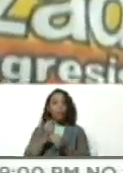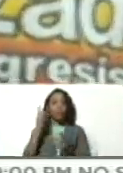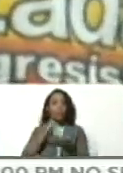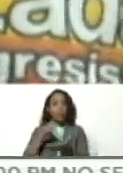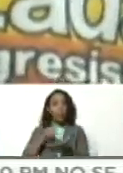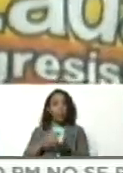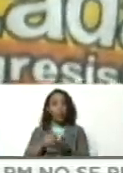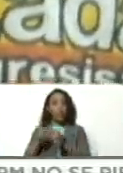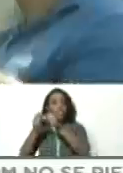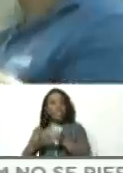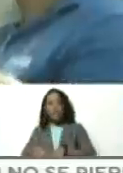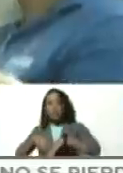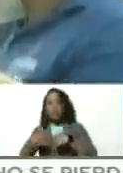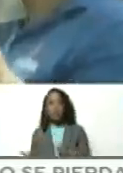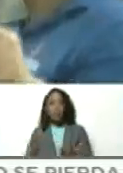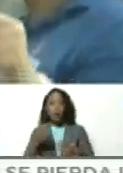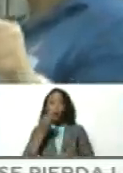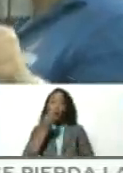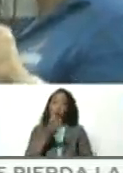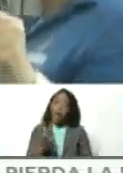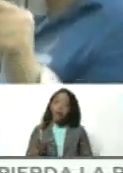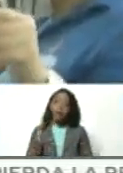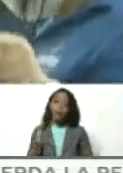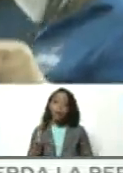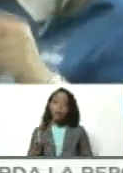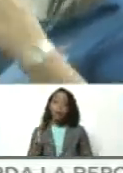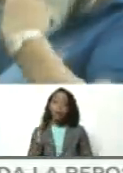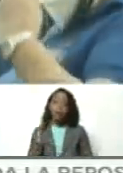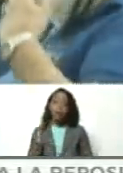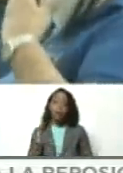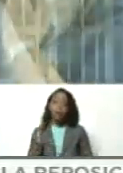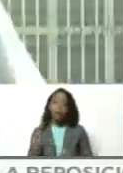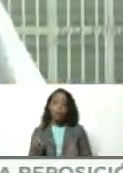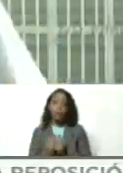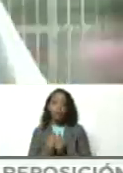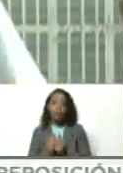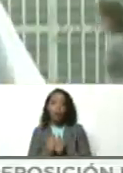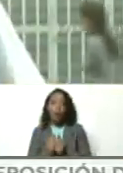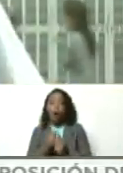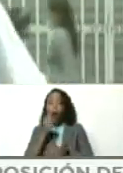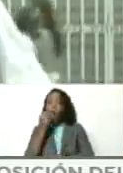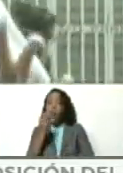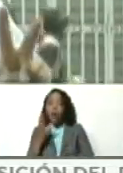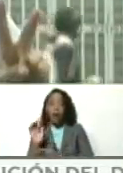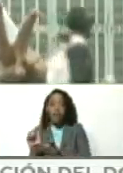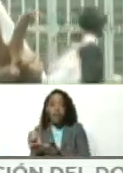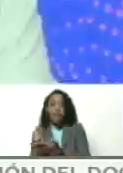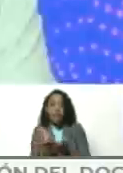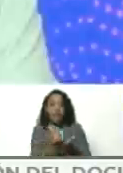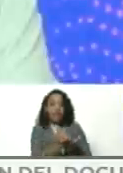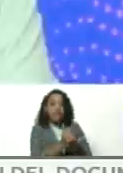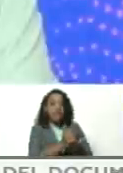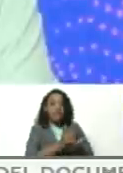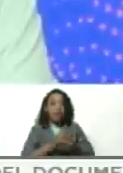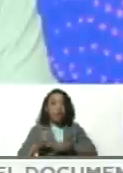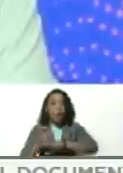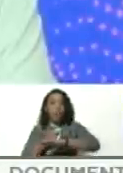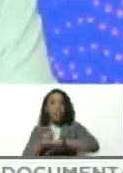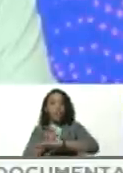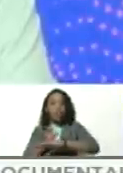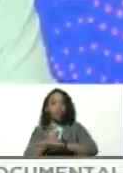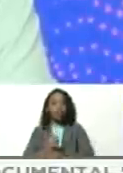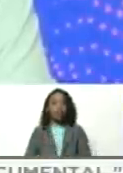quedado, bueno, con una buena cosecha de